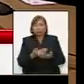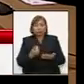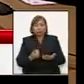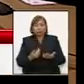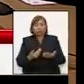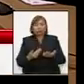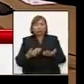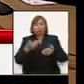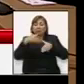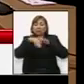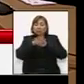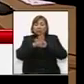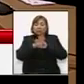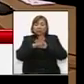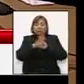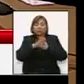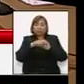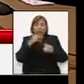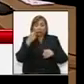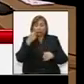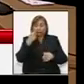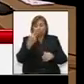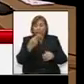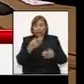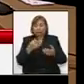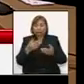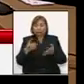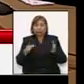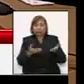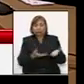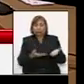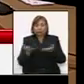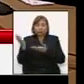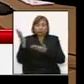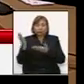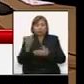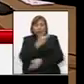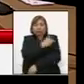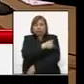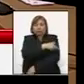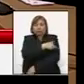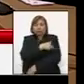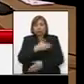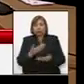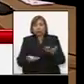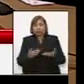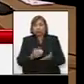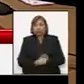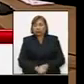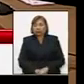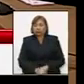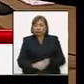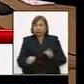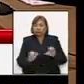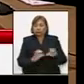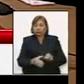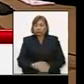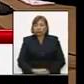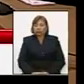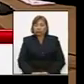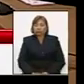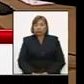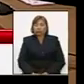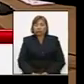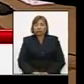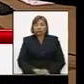fue ingresar y socorrer al expresidente García y llevarlo al hospital una vez suscitado el hecho. El